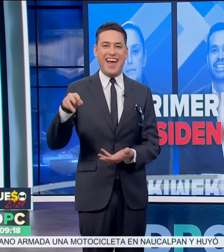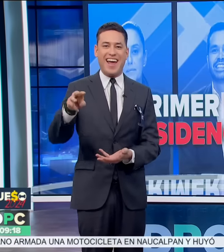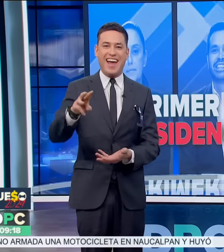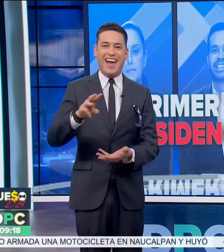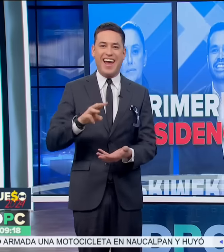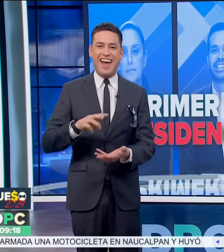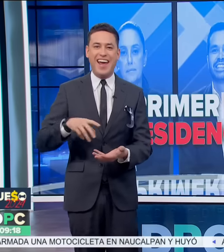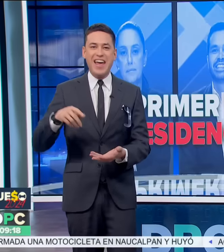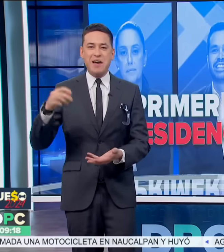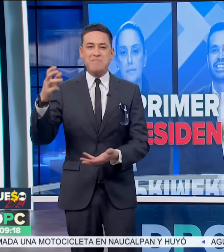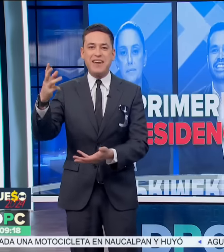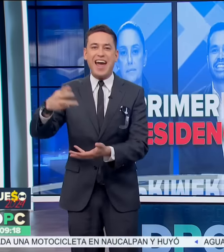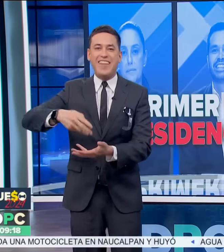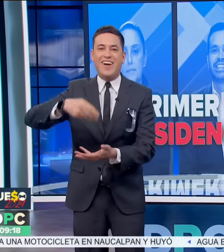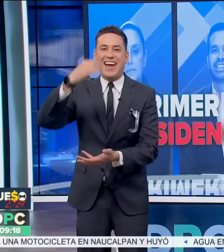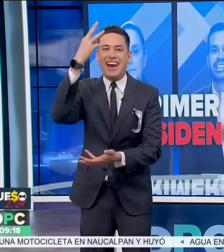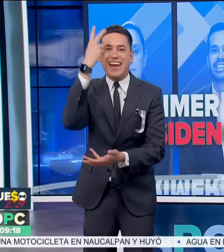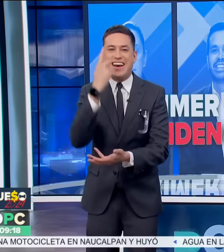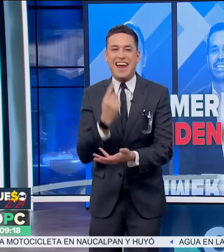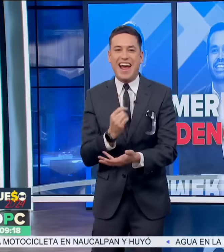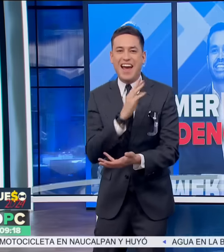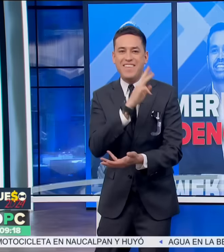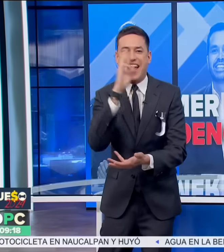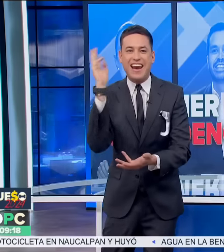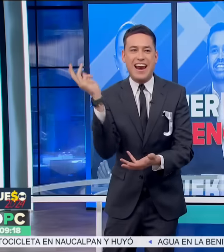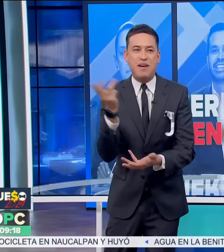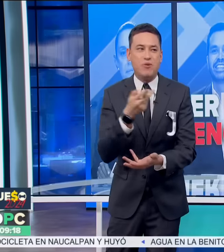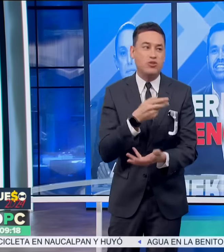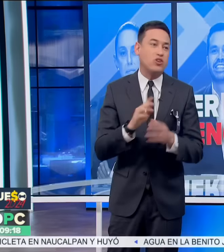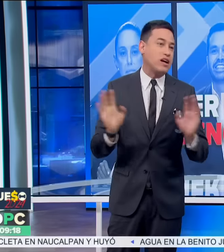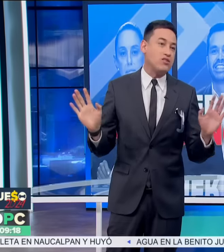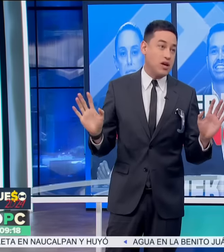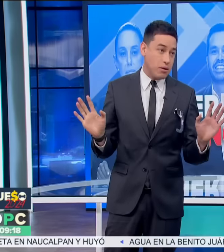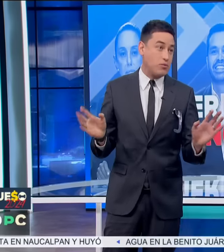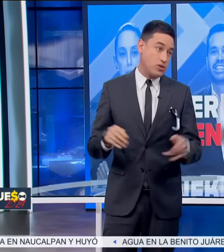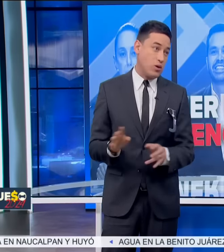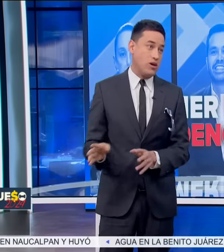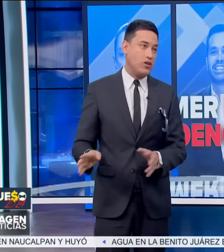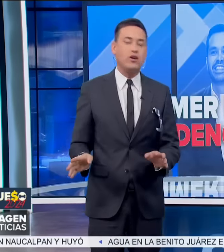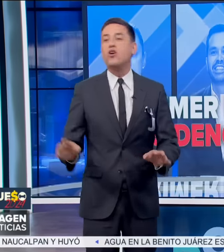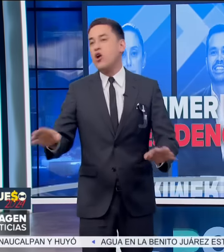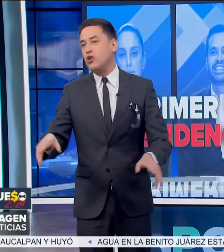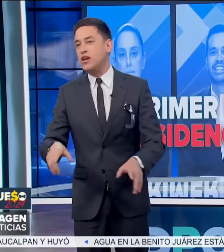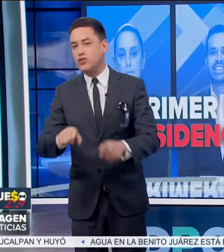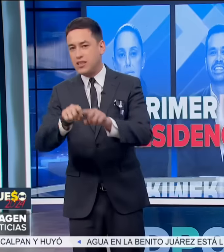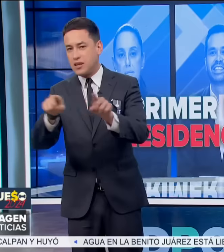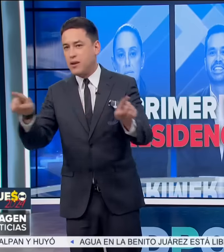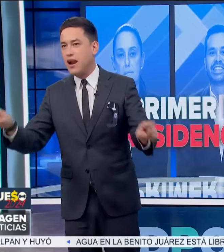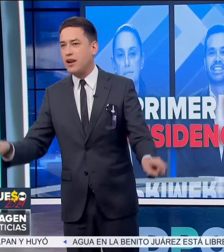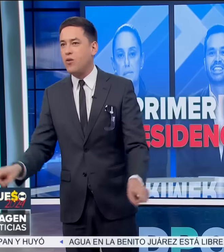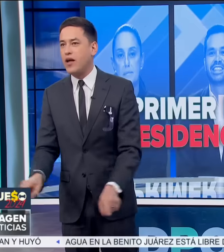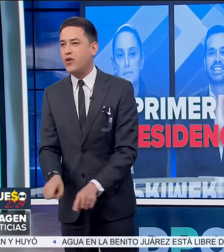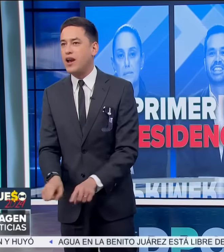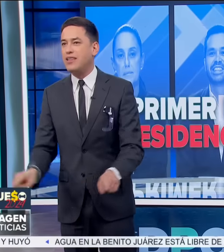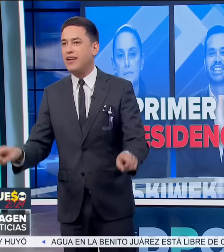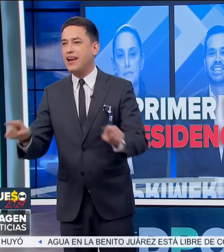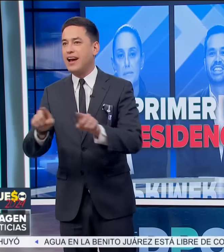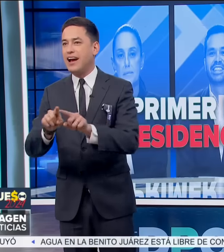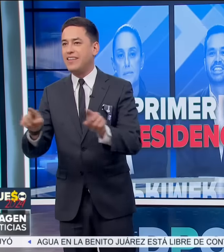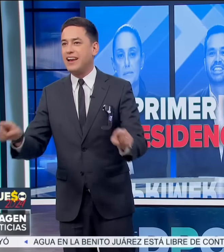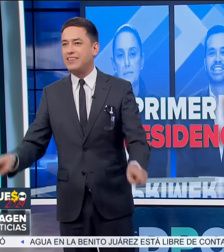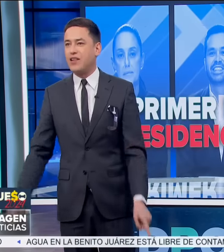Corleone! ¡Miedo del INE! ¡Ahí viene la multota! No sabemos, igual y lo dijo. Lo cierto es que se veía el recuadro